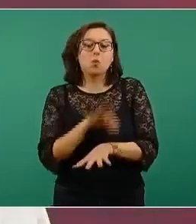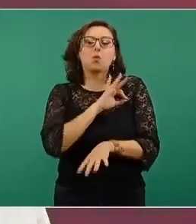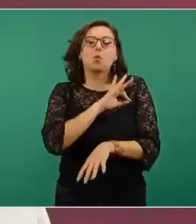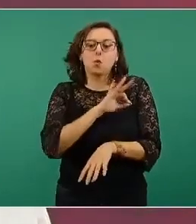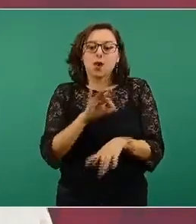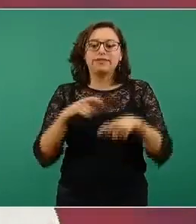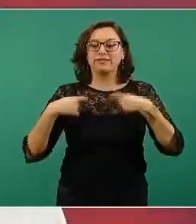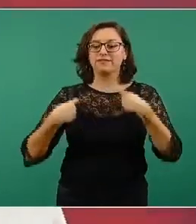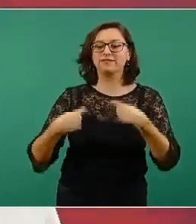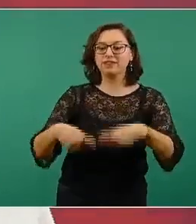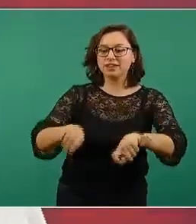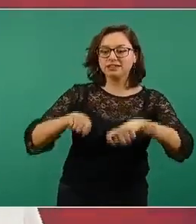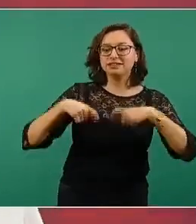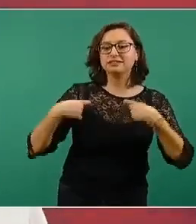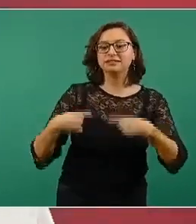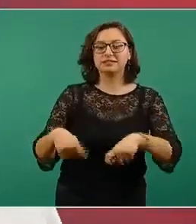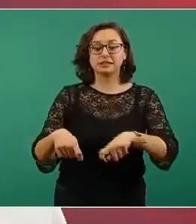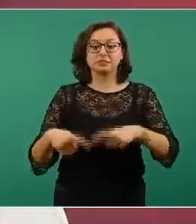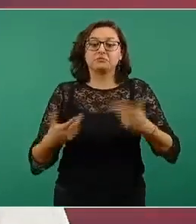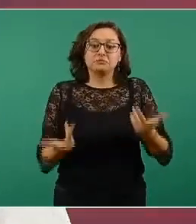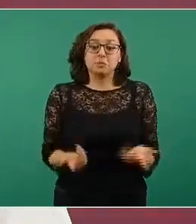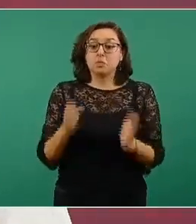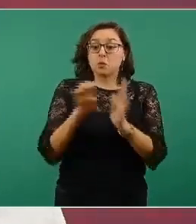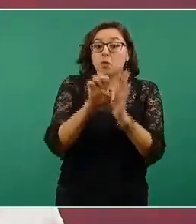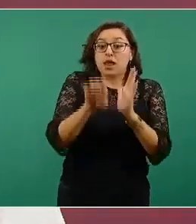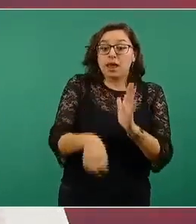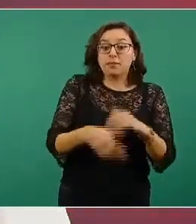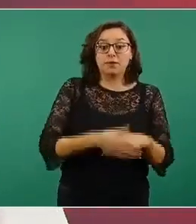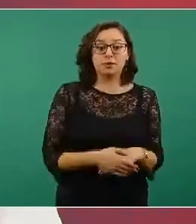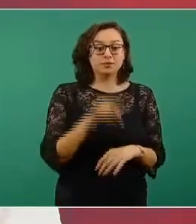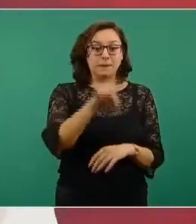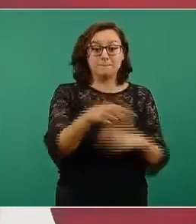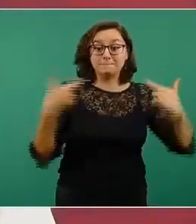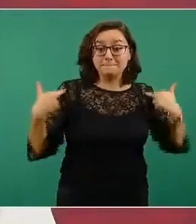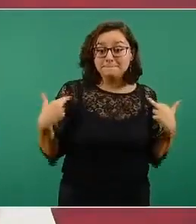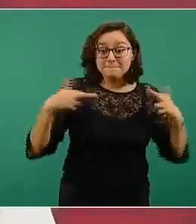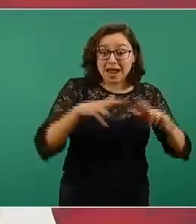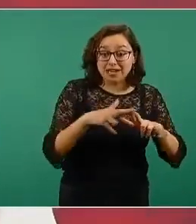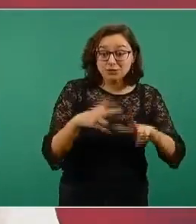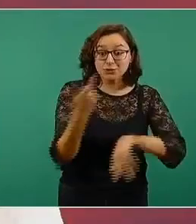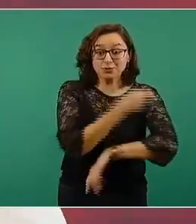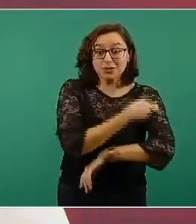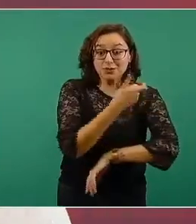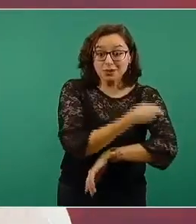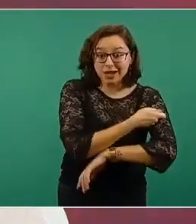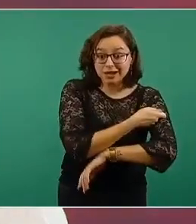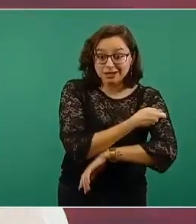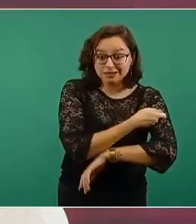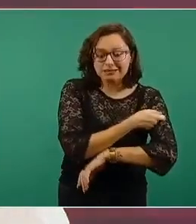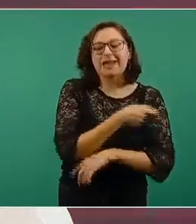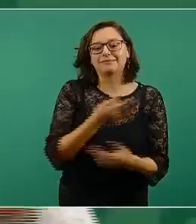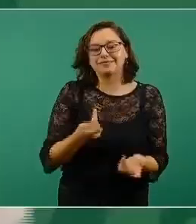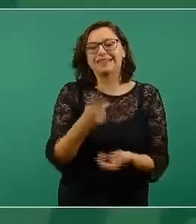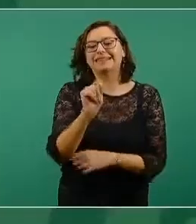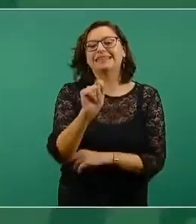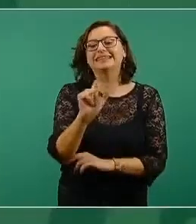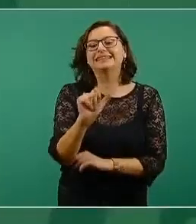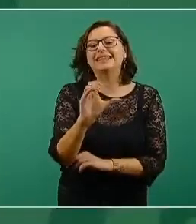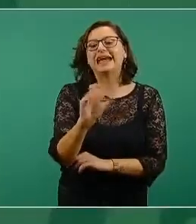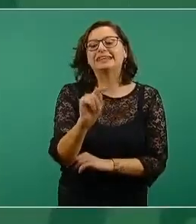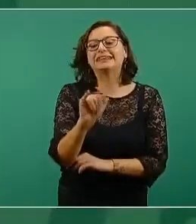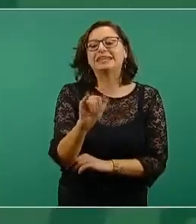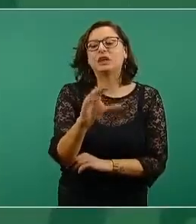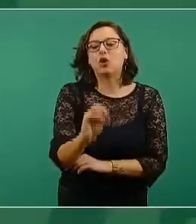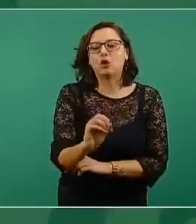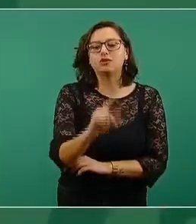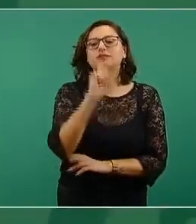esa estrategia. El vacunar maestros, por ejemplo, es un elemento táctico de una estrategia general que